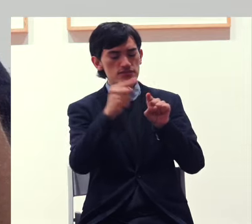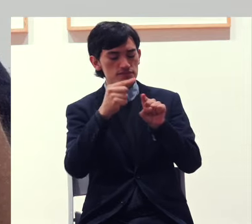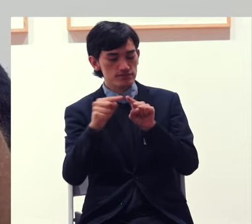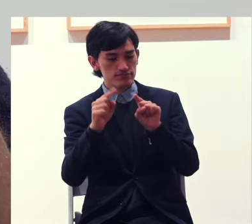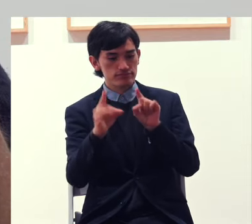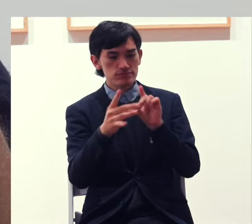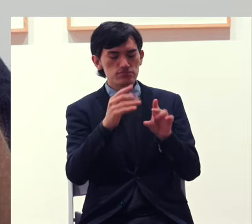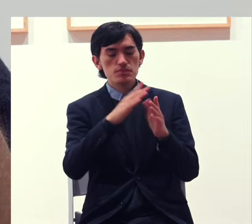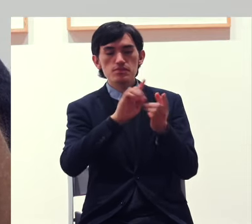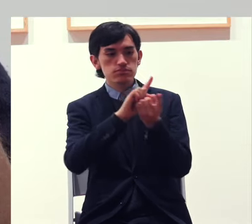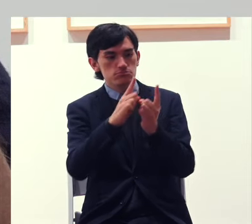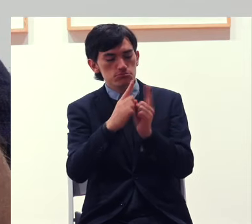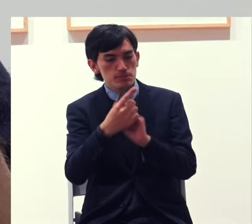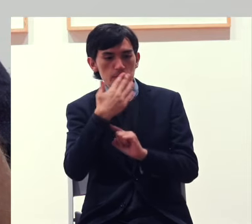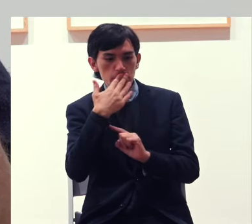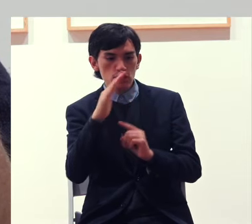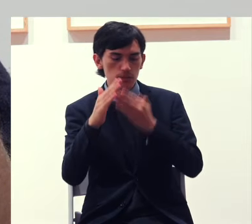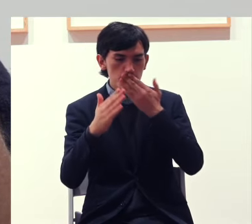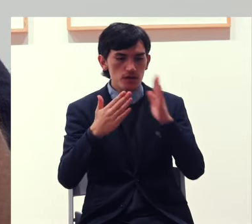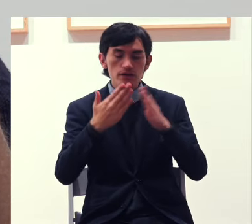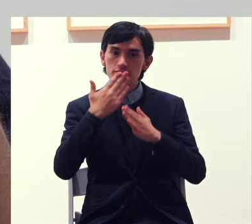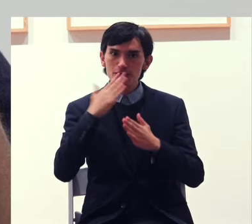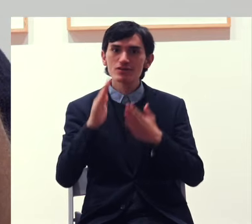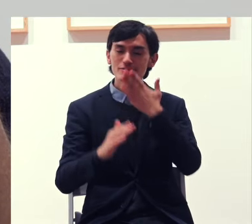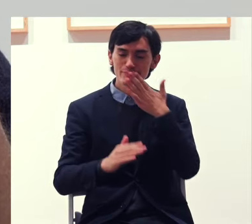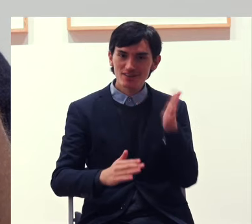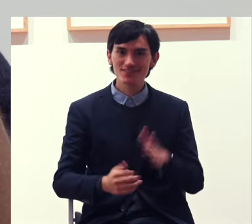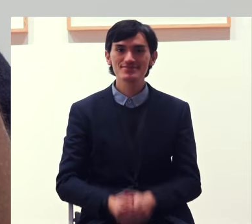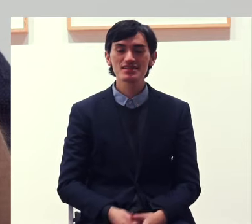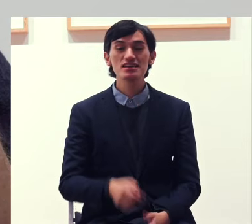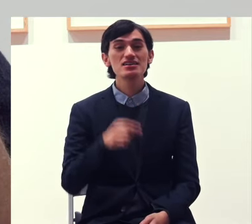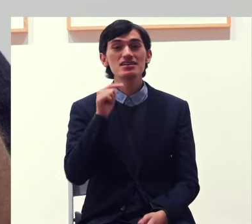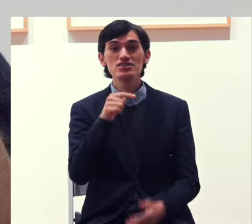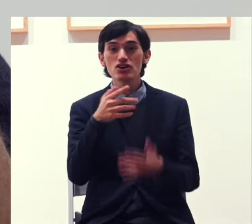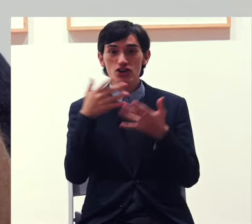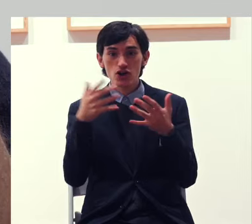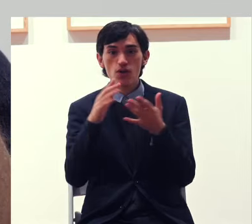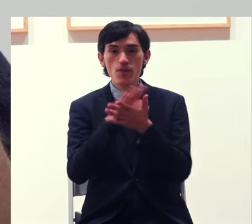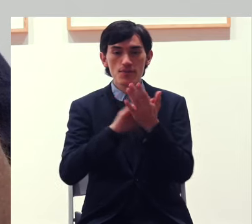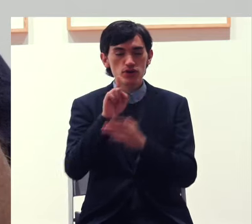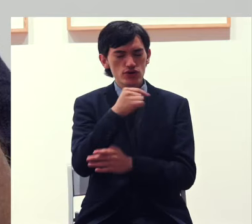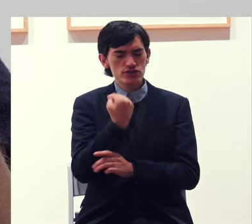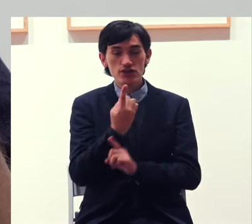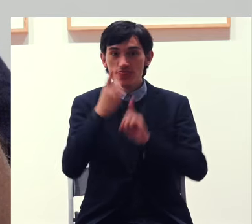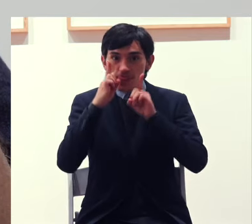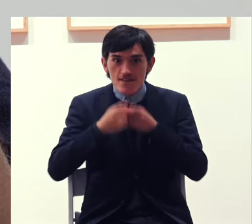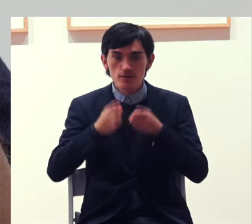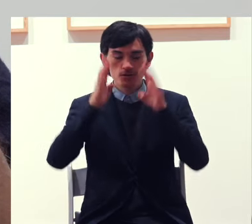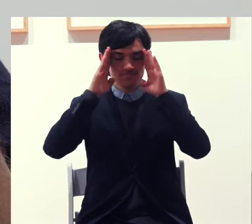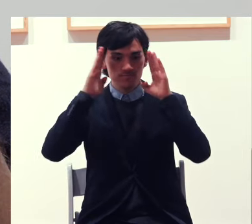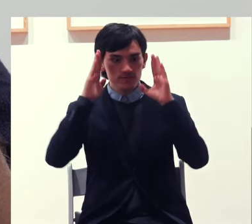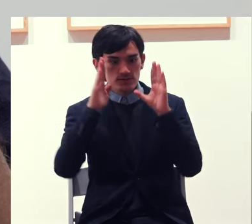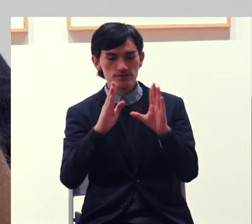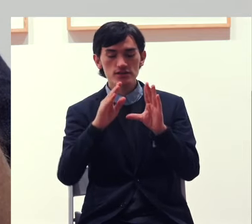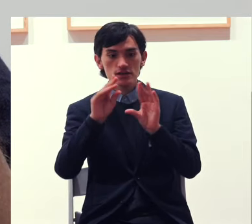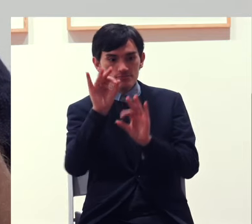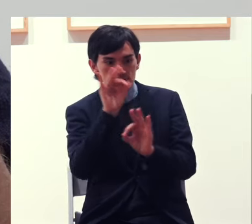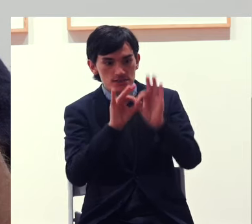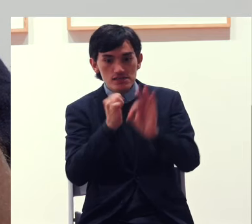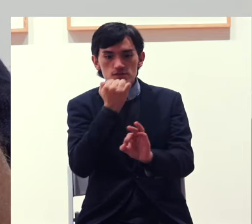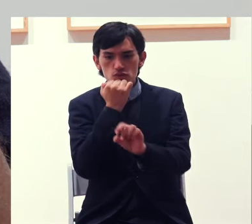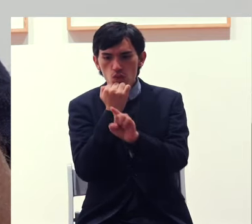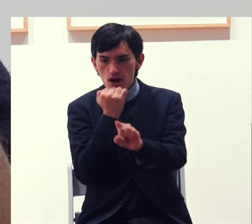de imprevistos que solo mejoran su forma. Esto ocurre si se trabaja con los ojos bien abiertos,